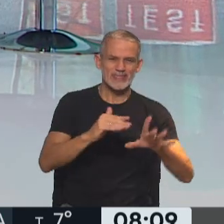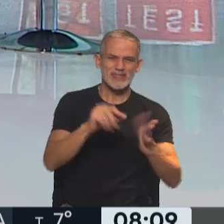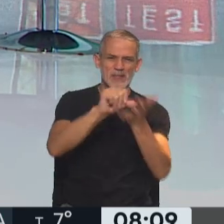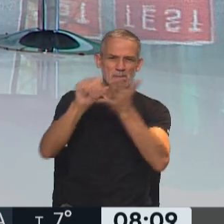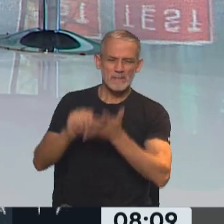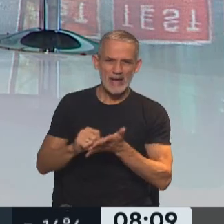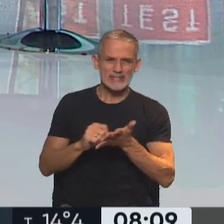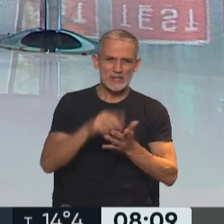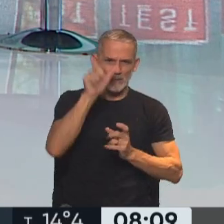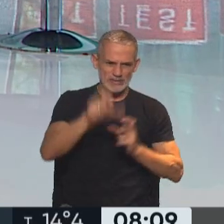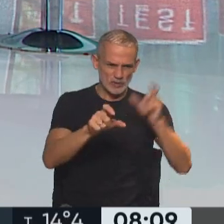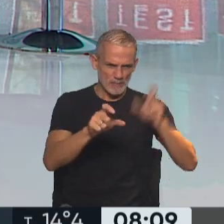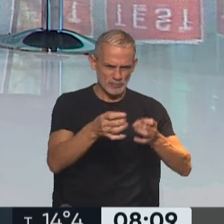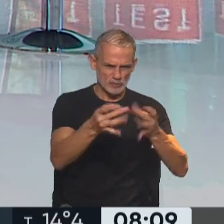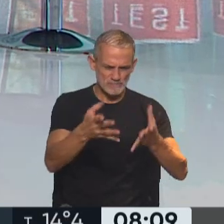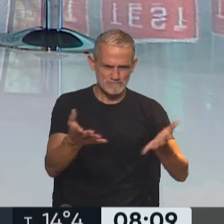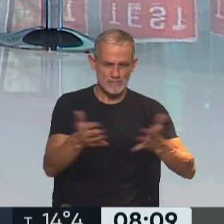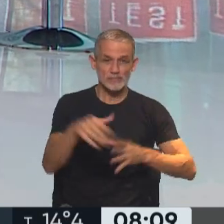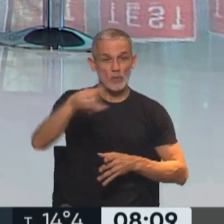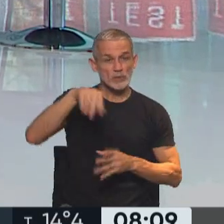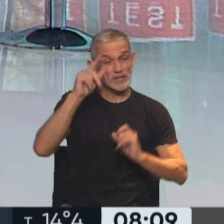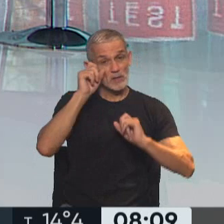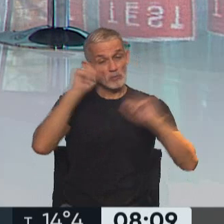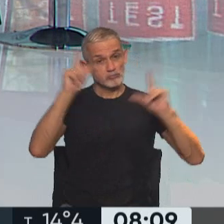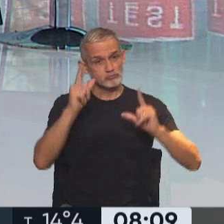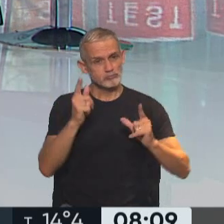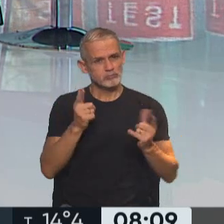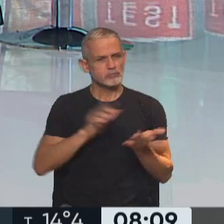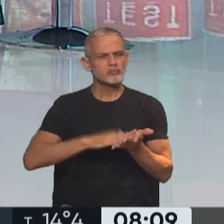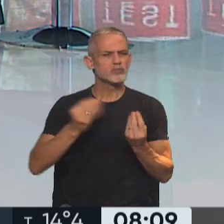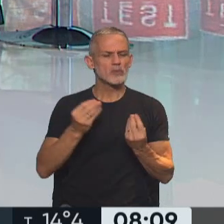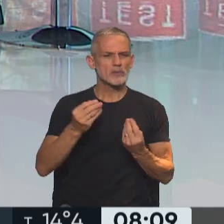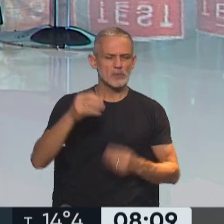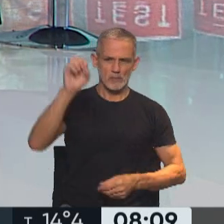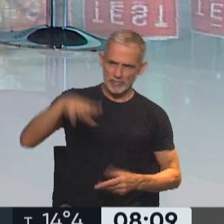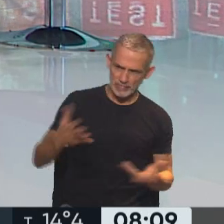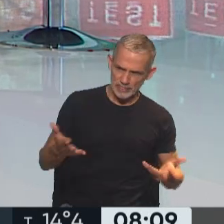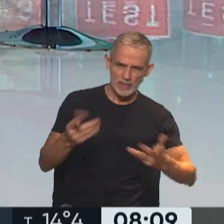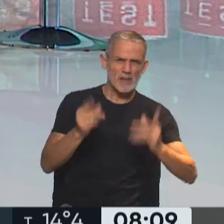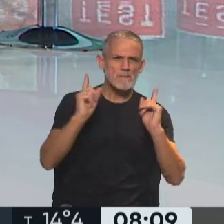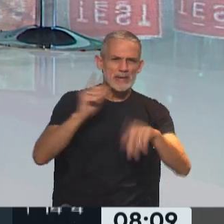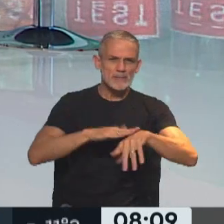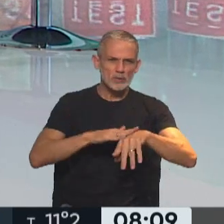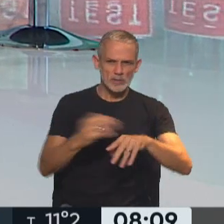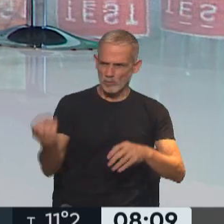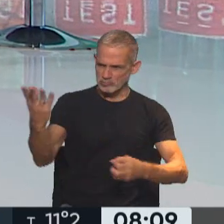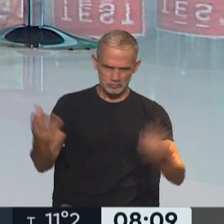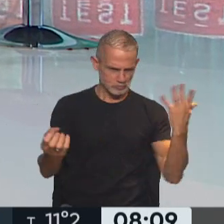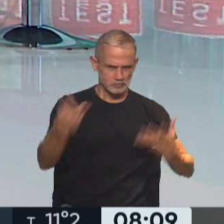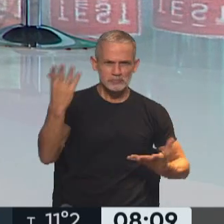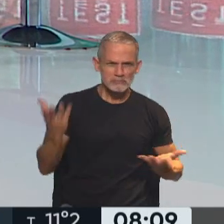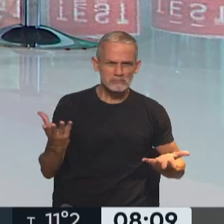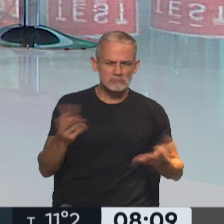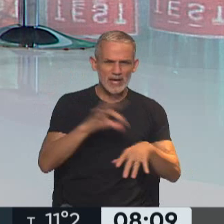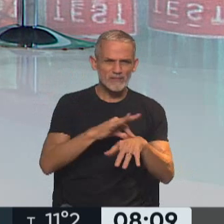estos países. Pero ¿no le llama la atención a ustedes, los infectólogos, la aparición casi de manera simultánea de